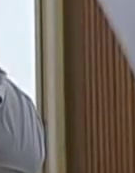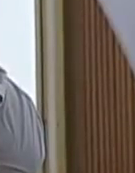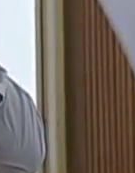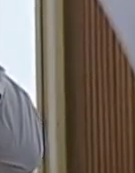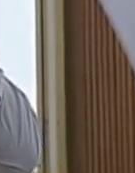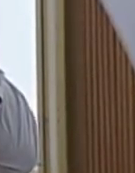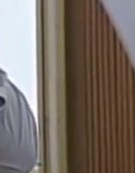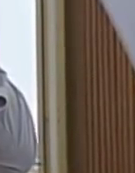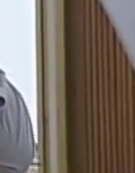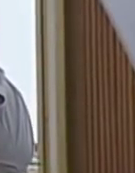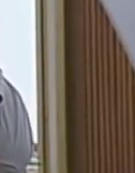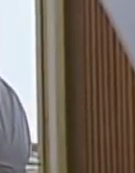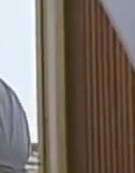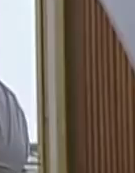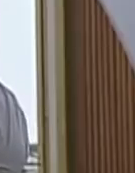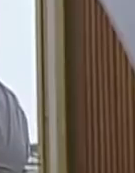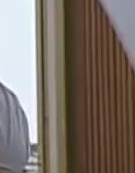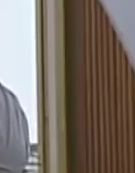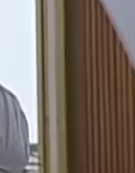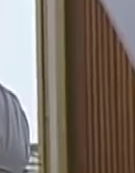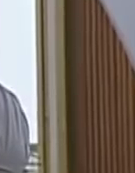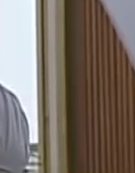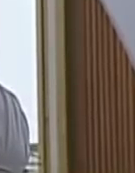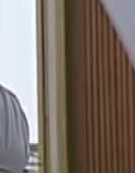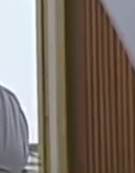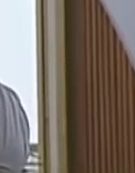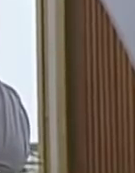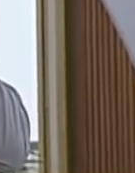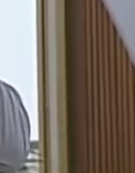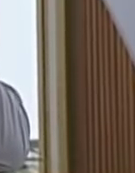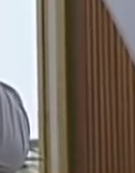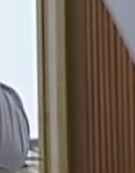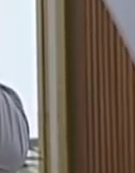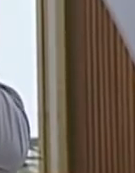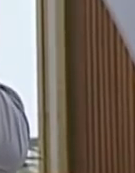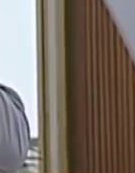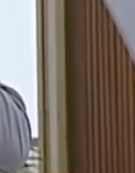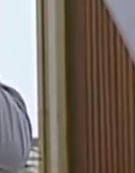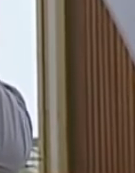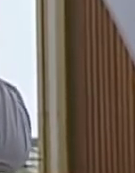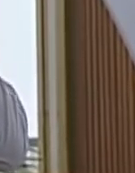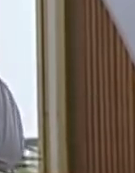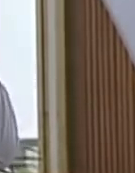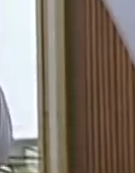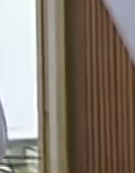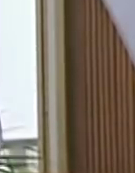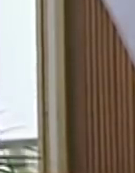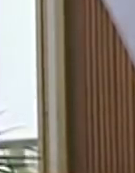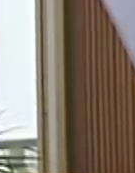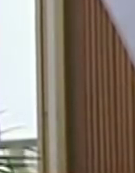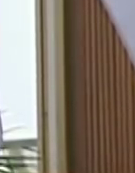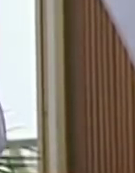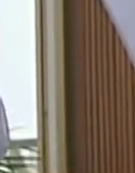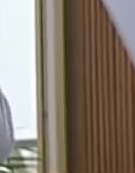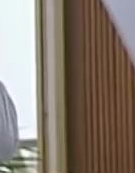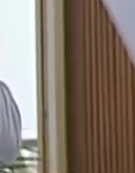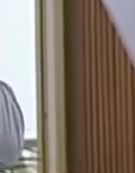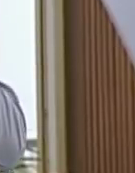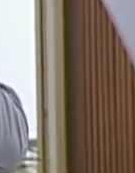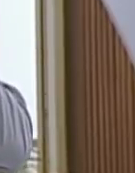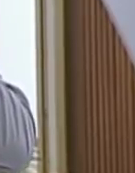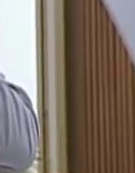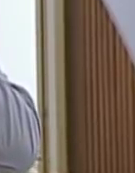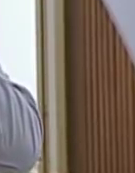país en lo más alto de la tecnología de las telecomunicaciones. Cuento con un gran equipo, CanTV, Movilnet, el